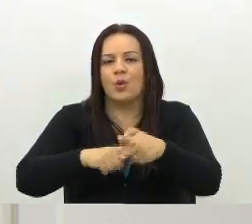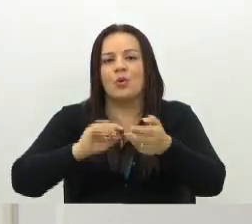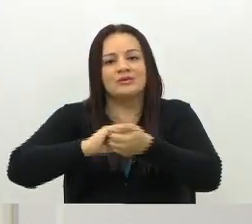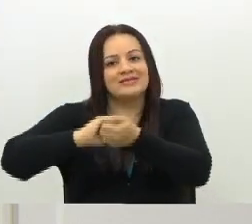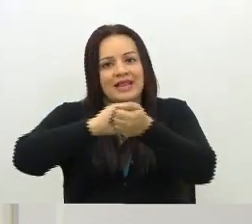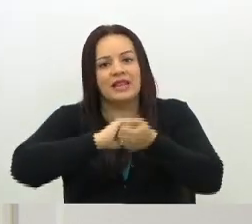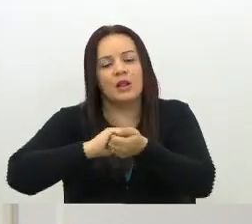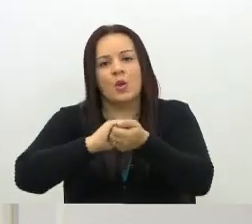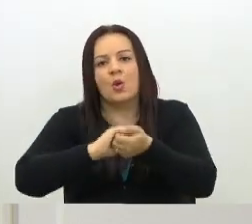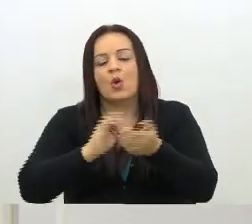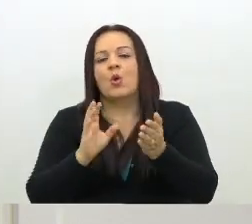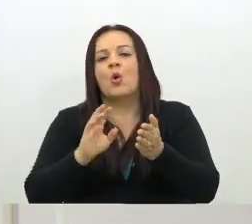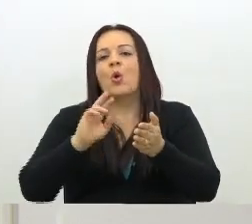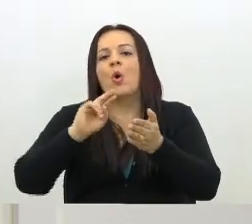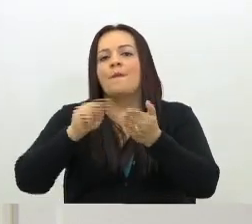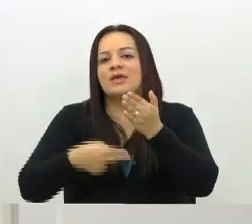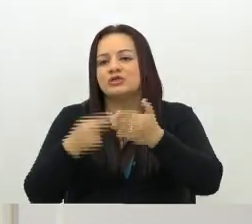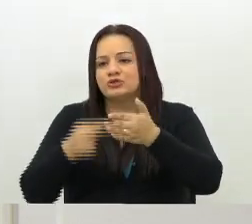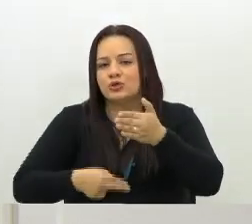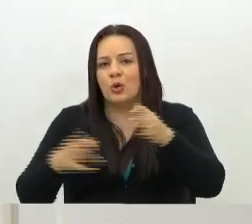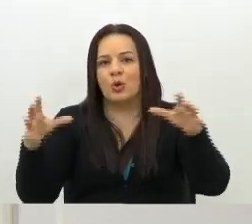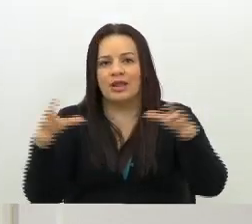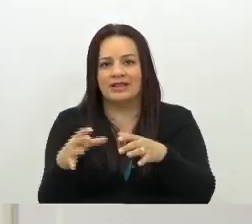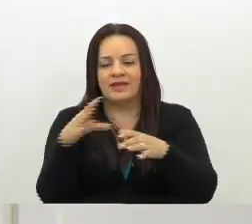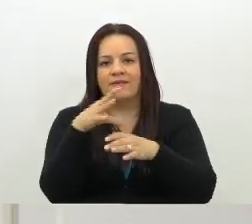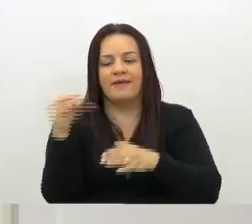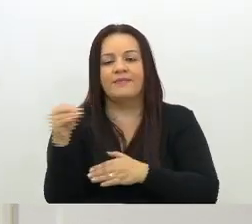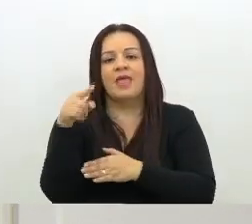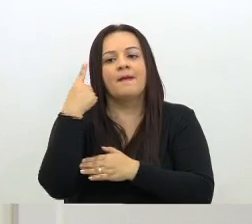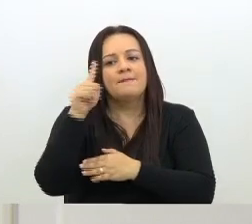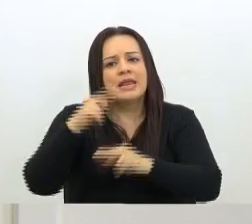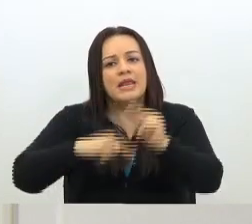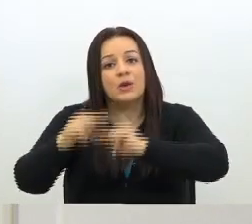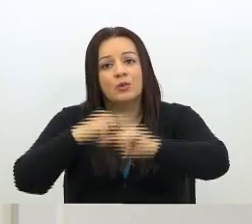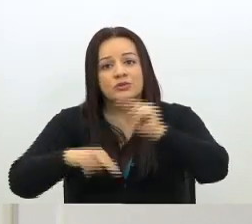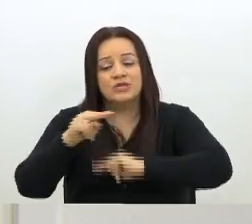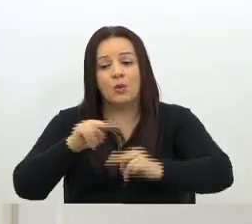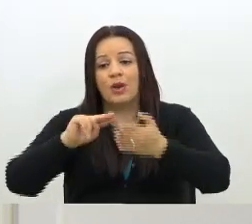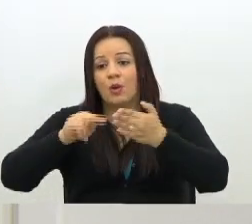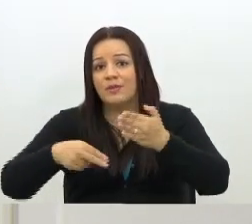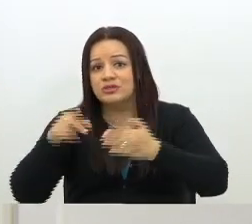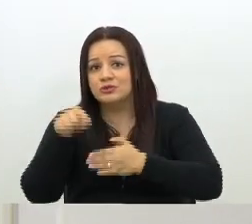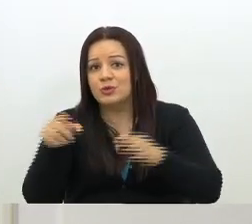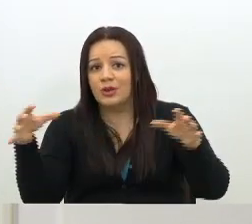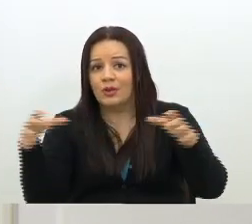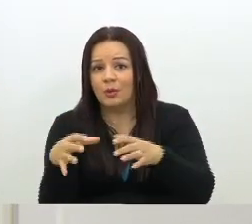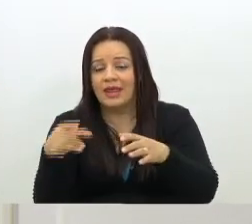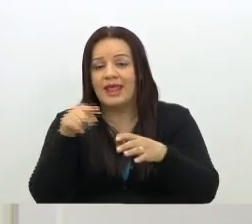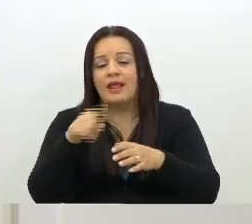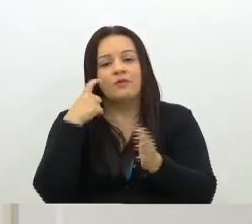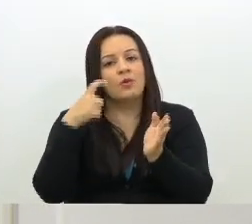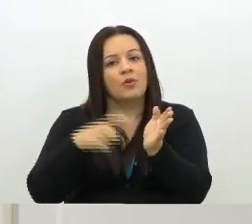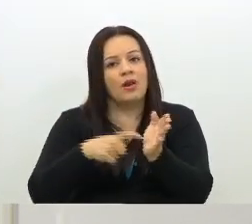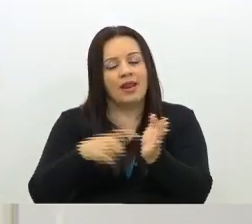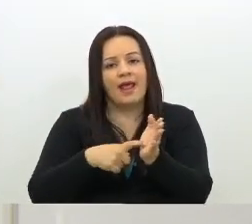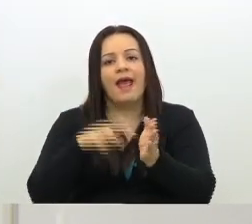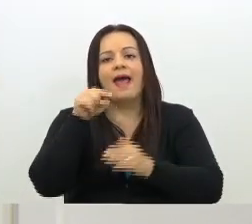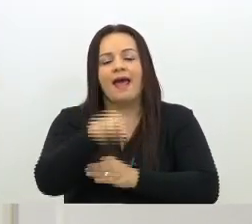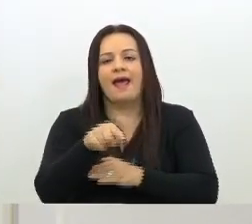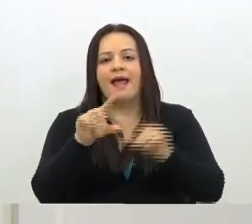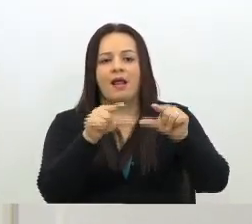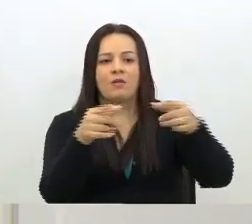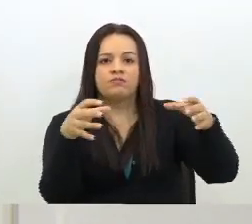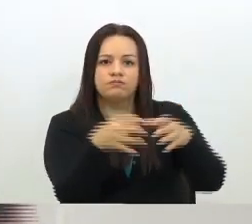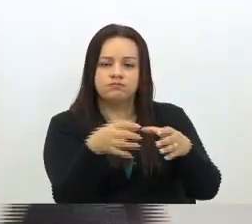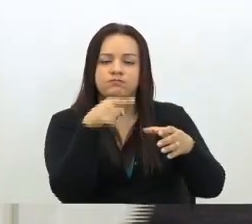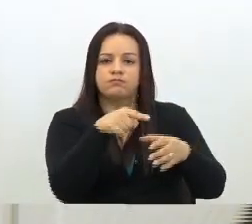convención colectiva o del auto arbitral, por negativa a negociar una convención colectiva, a reconocer a la organización sindical, a reinstalar a